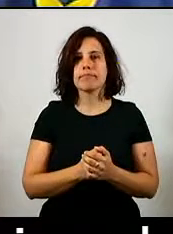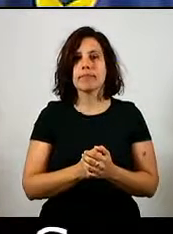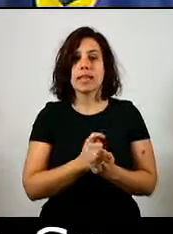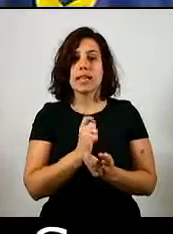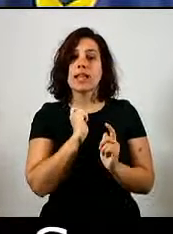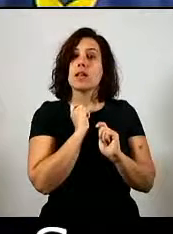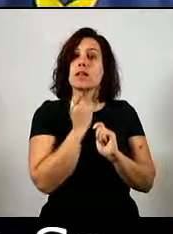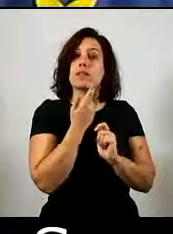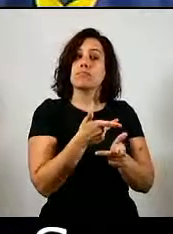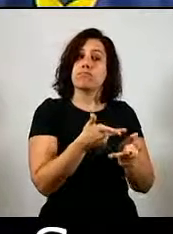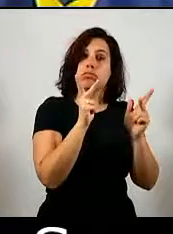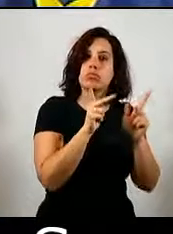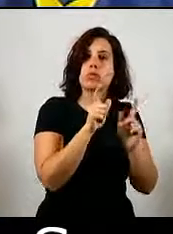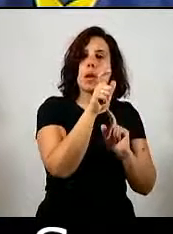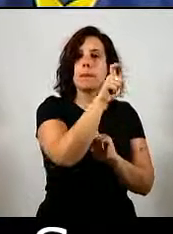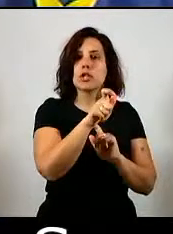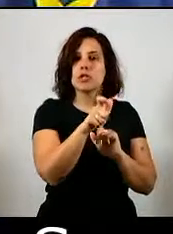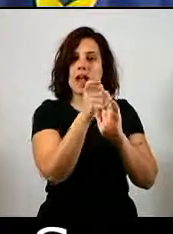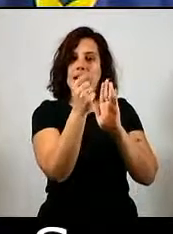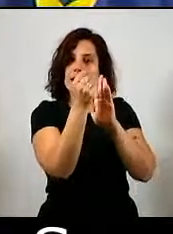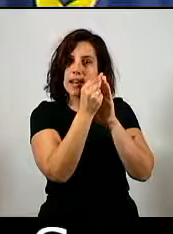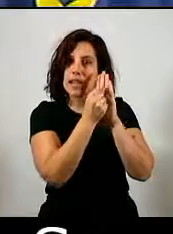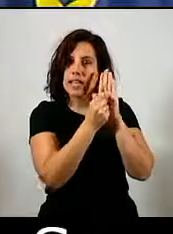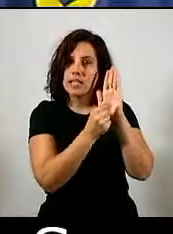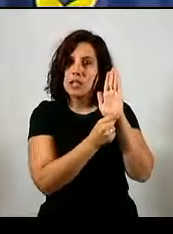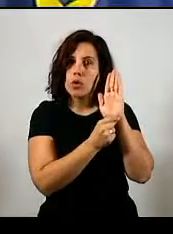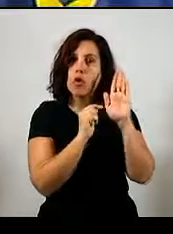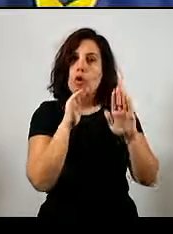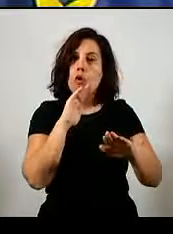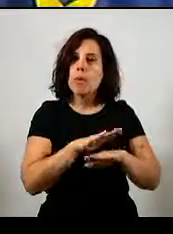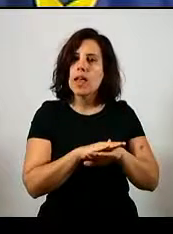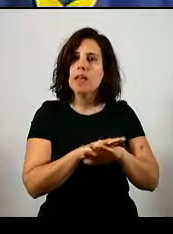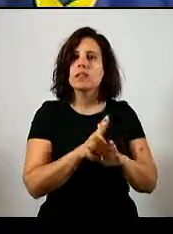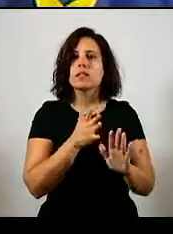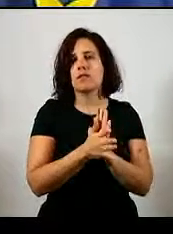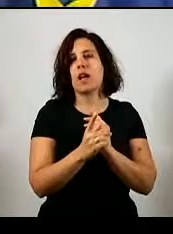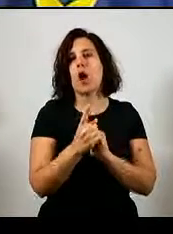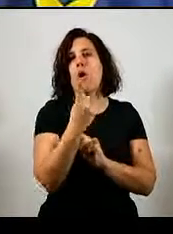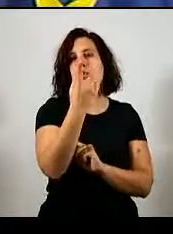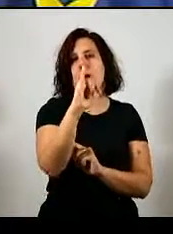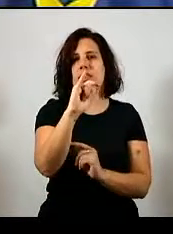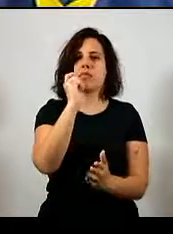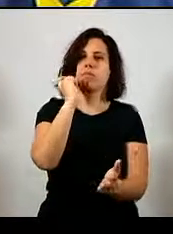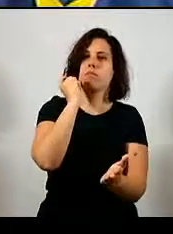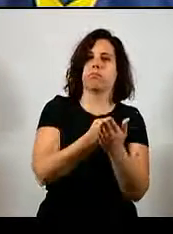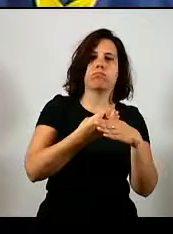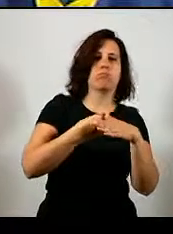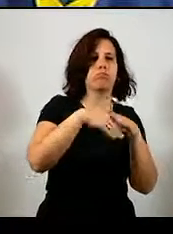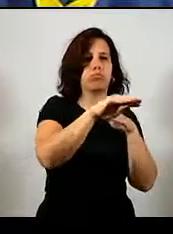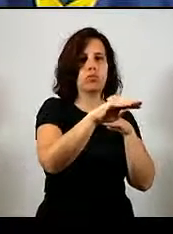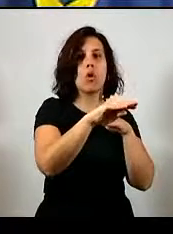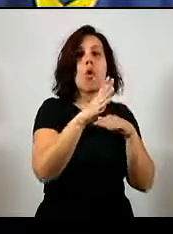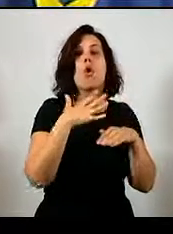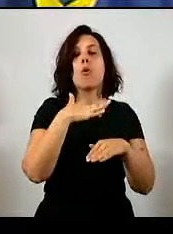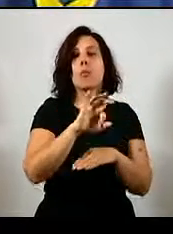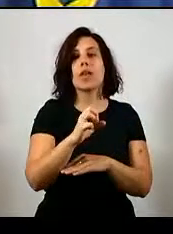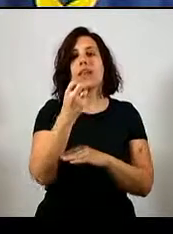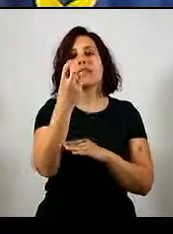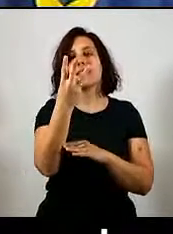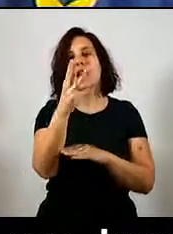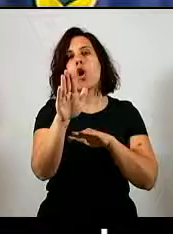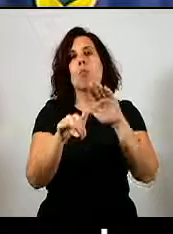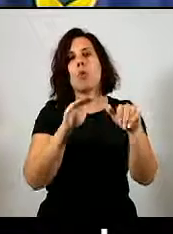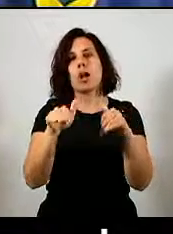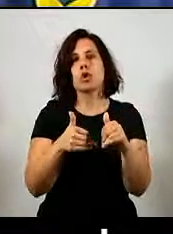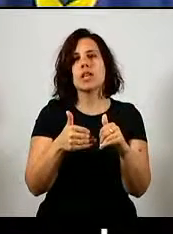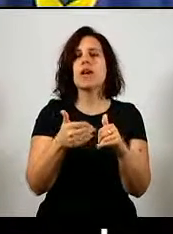que cumplan con los requisitos establecidos en un pago único y se puede solicitar hasta en 3 convocatorias seguidas.